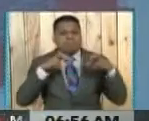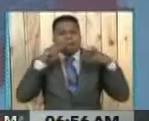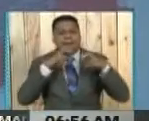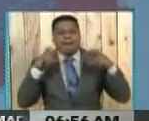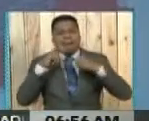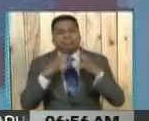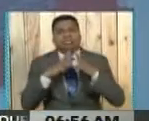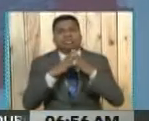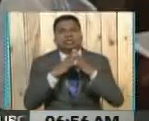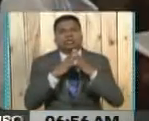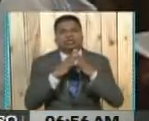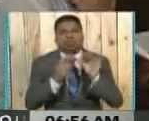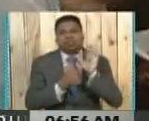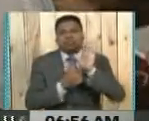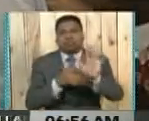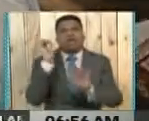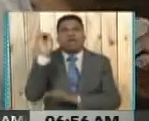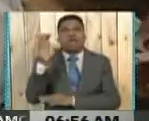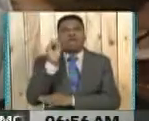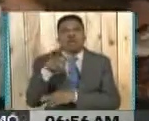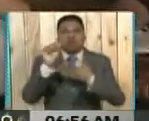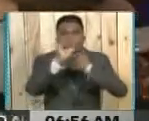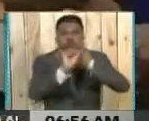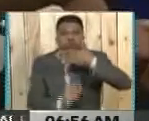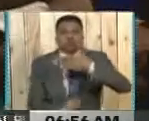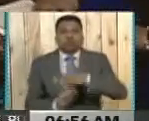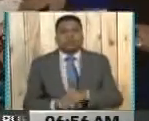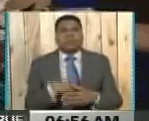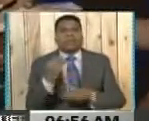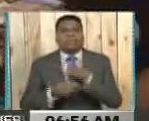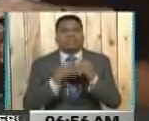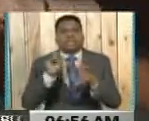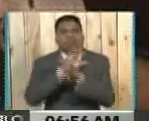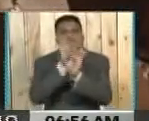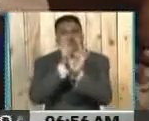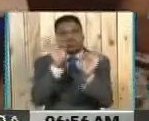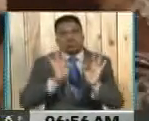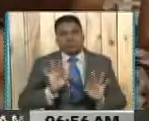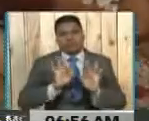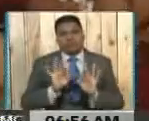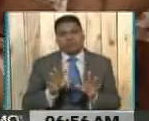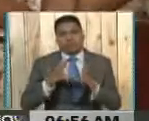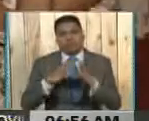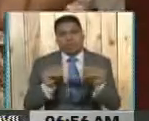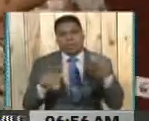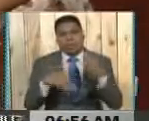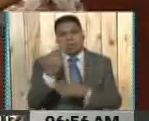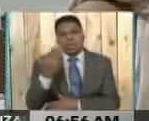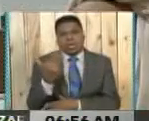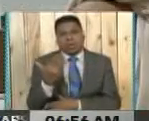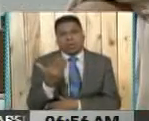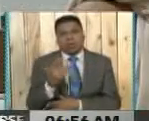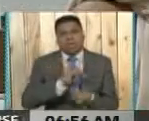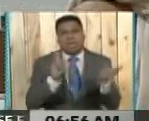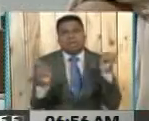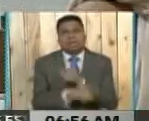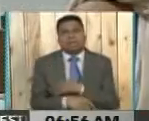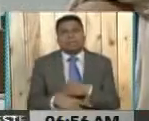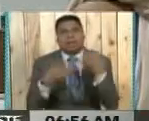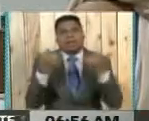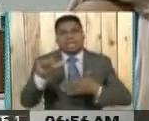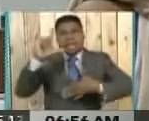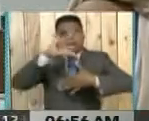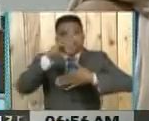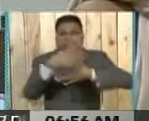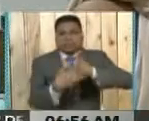Foro Marxismo del Sur para crear alternativas al modelo capitalista de desarrollo. En América Latina hoy más que nunca